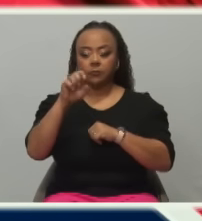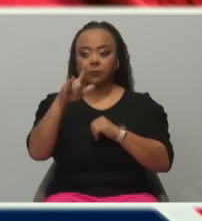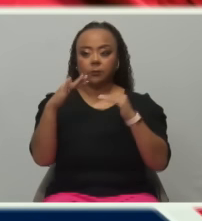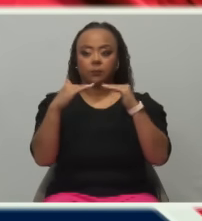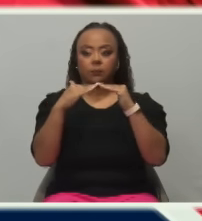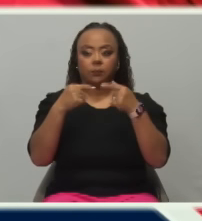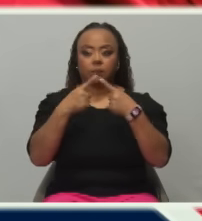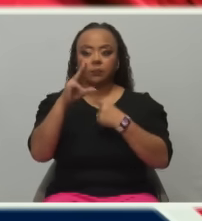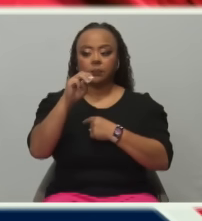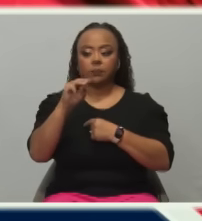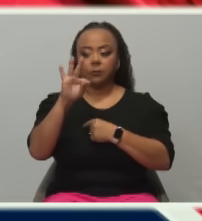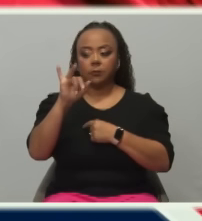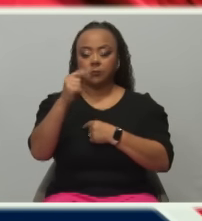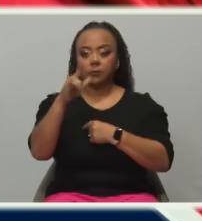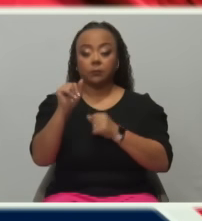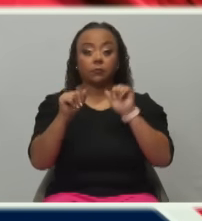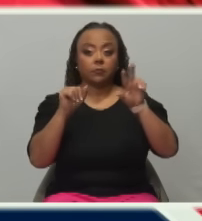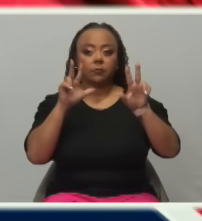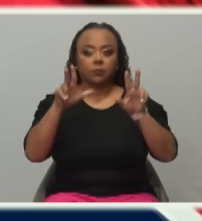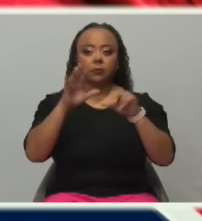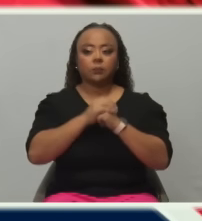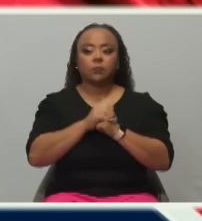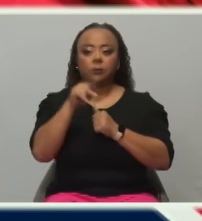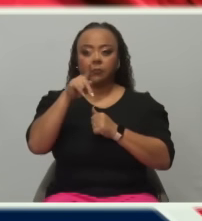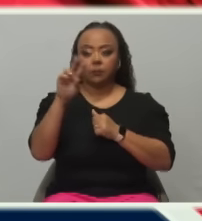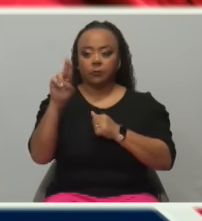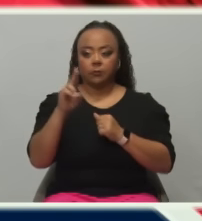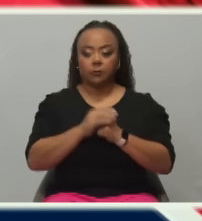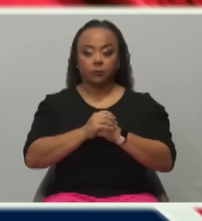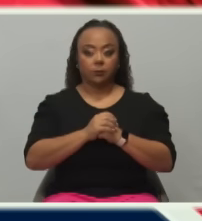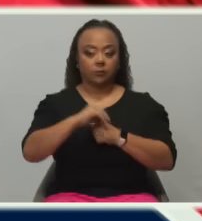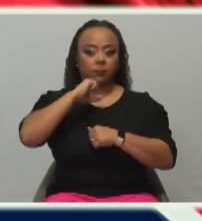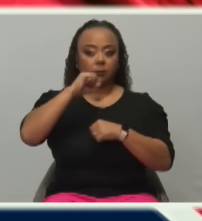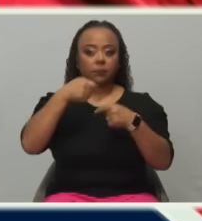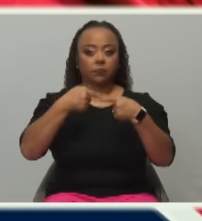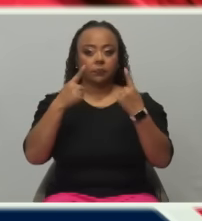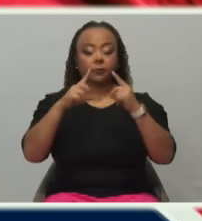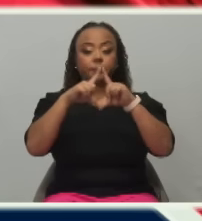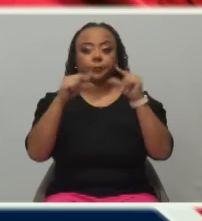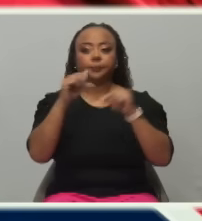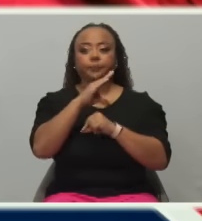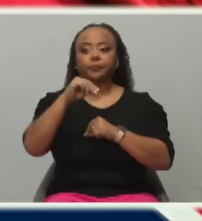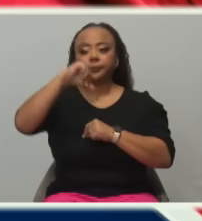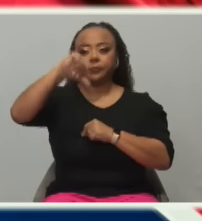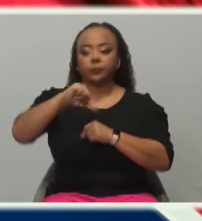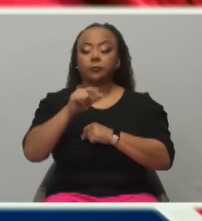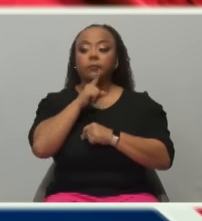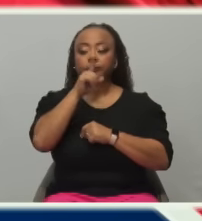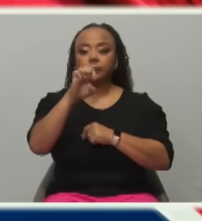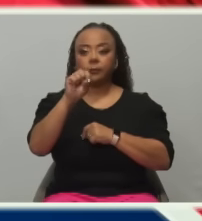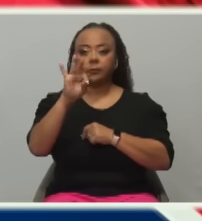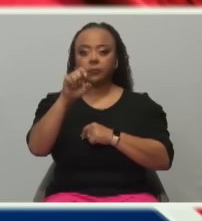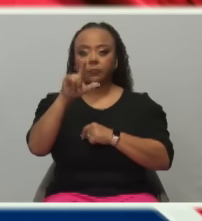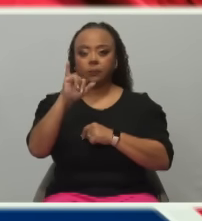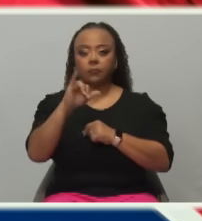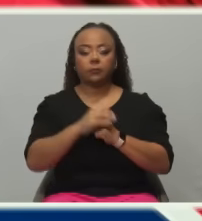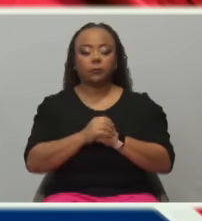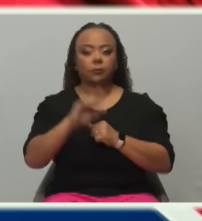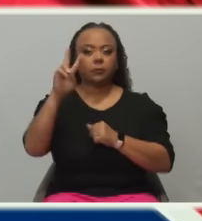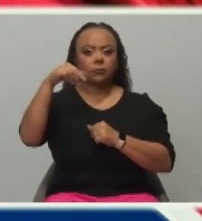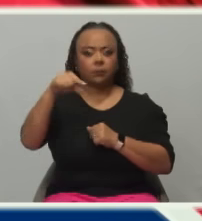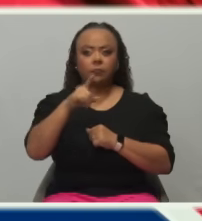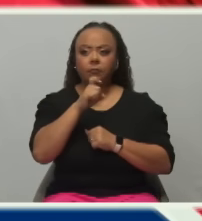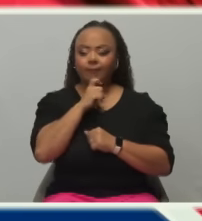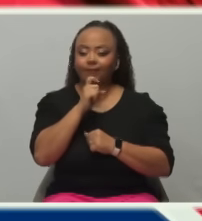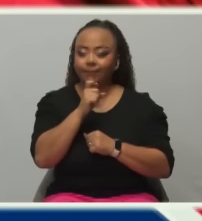empate contra Motagua el 3 a TR contra filadelphia la victoria contra Managua y la derrota contra Estelí a Vladimir Quesada le cuesta